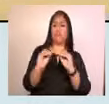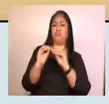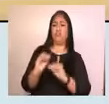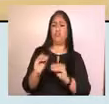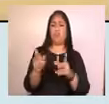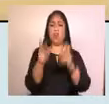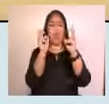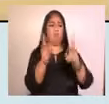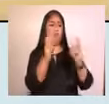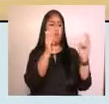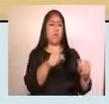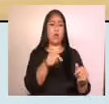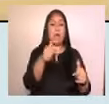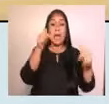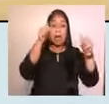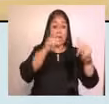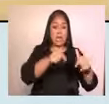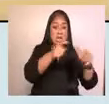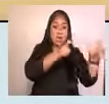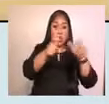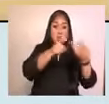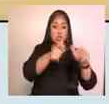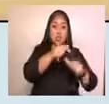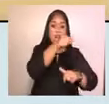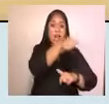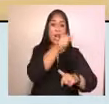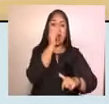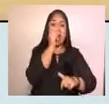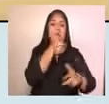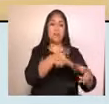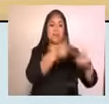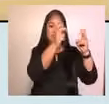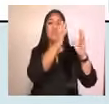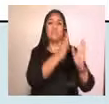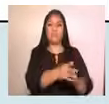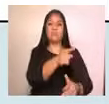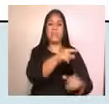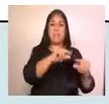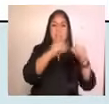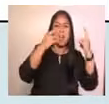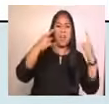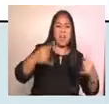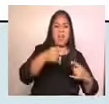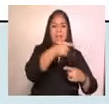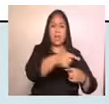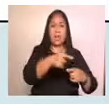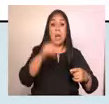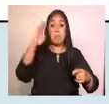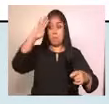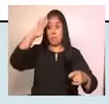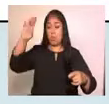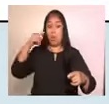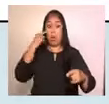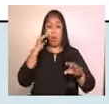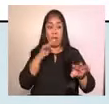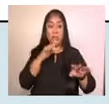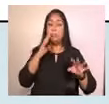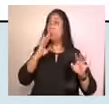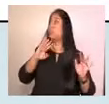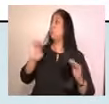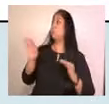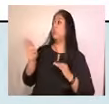lo ejercían los privados de libertad, pues las autoridades anteriores volteaban a otro lado cuando se trataba